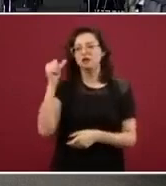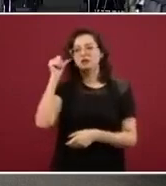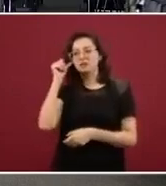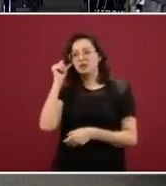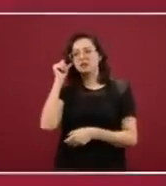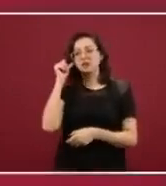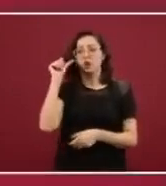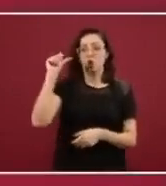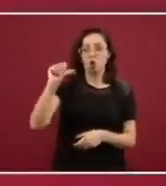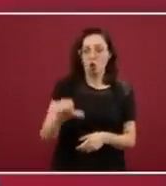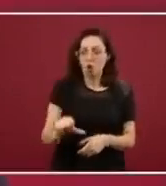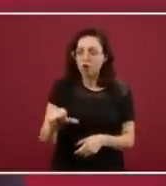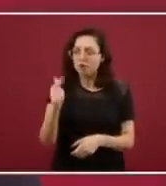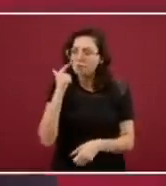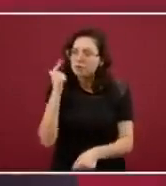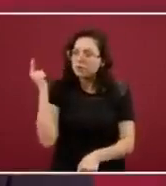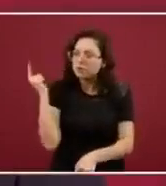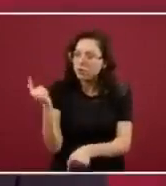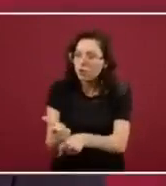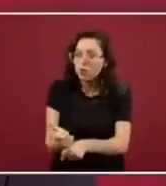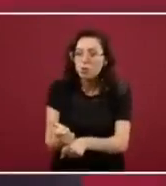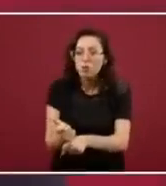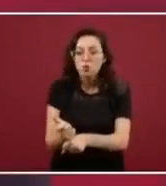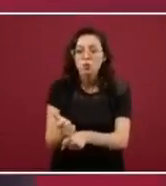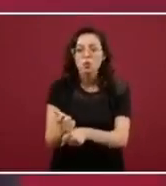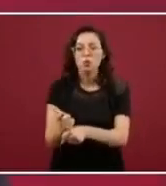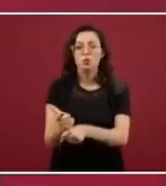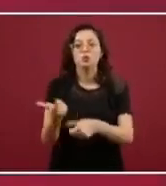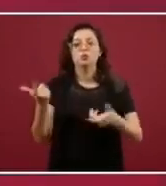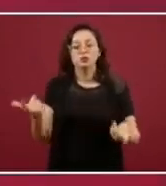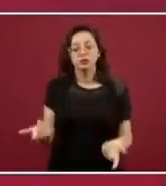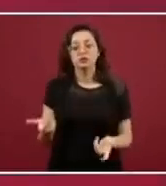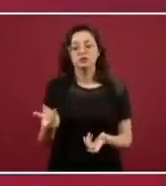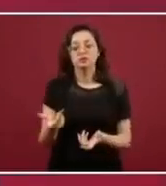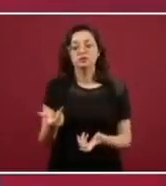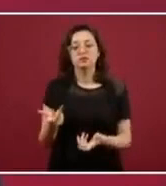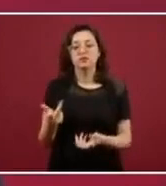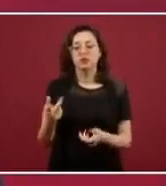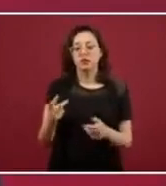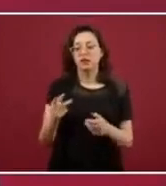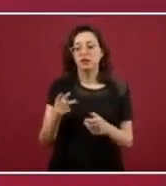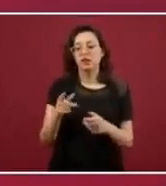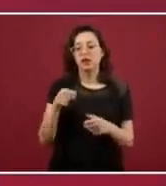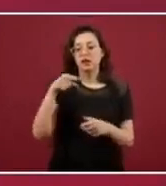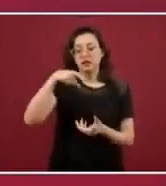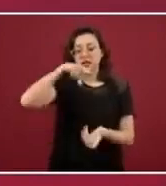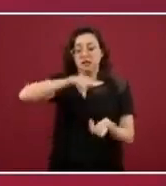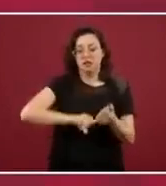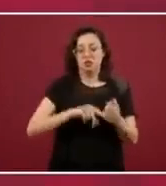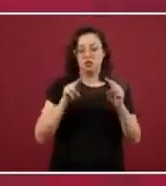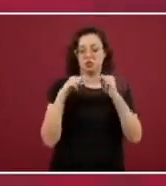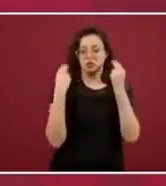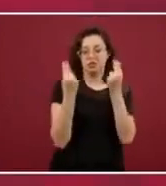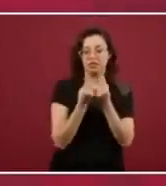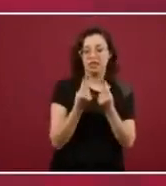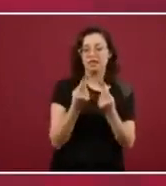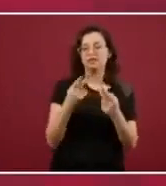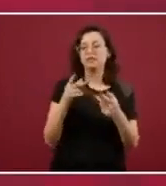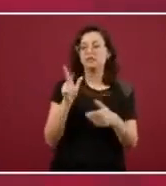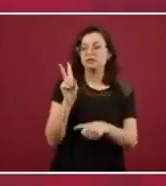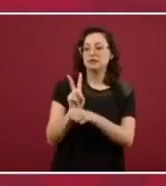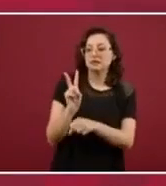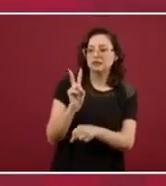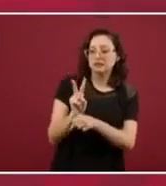especial ayer, y es parte de lo que monitorea nuestra unidad de inteligencia epidemiológica, es la